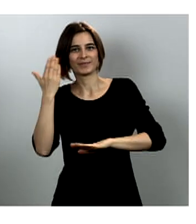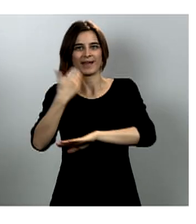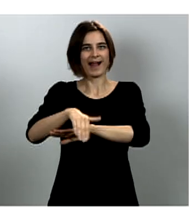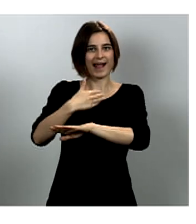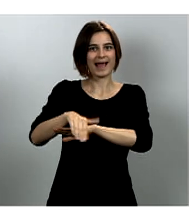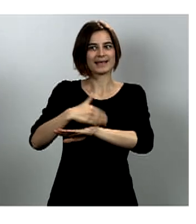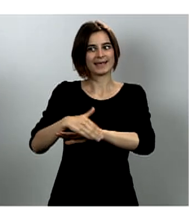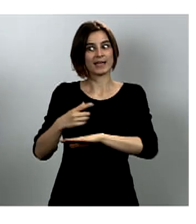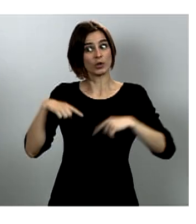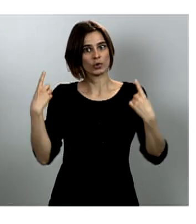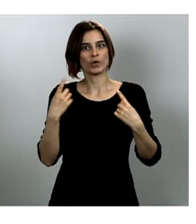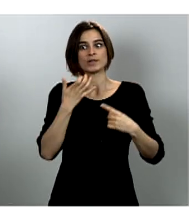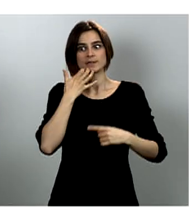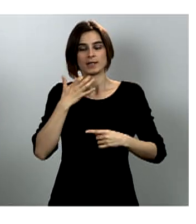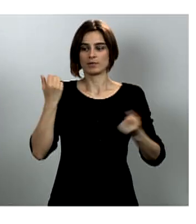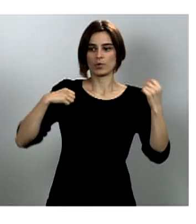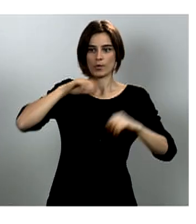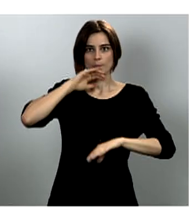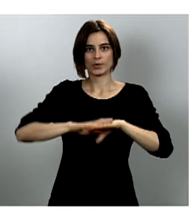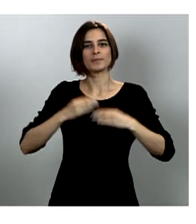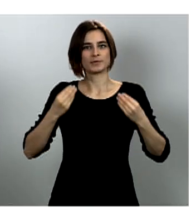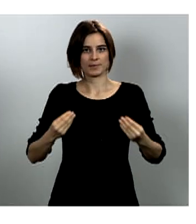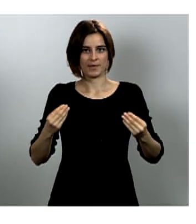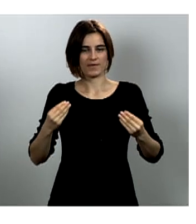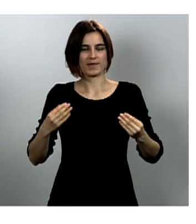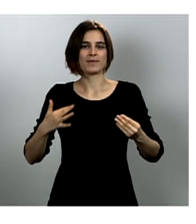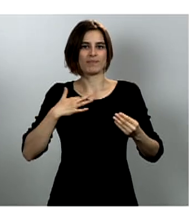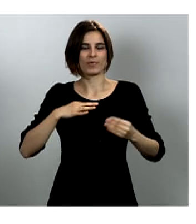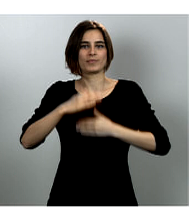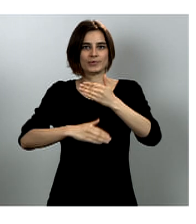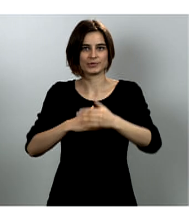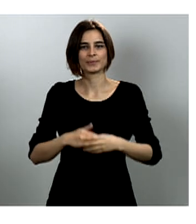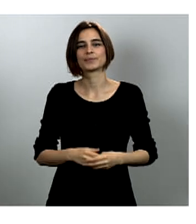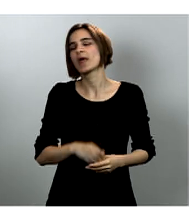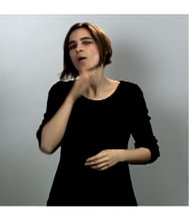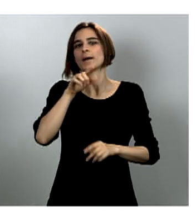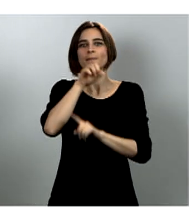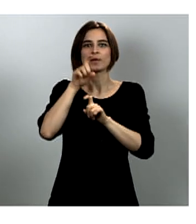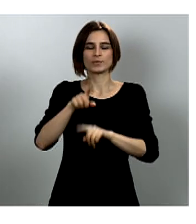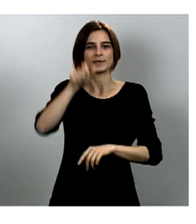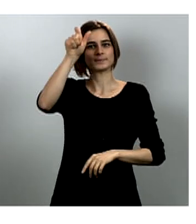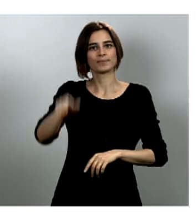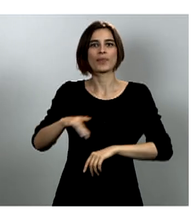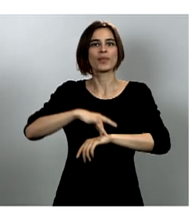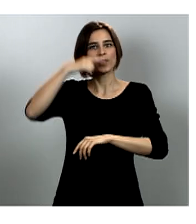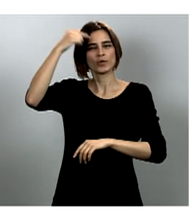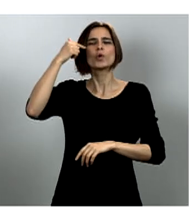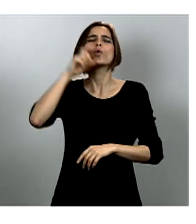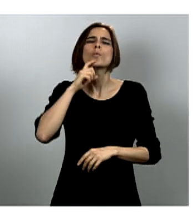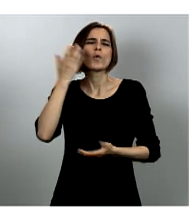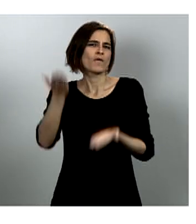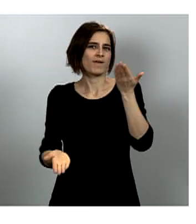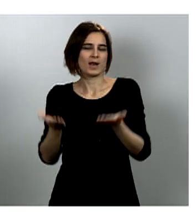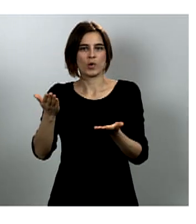Vamos allá. Doctor, le pregunta ETV cómo valora más de 1.000 contagios en un día en Madrid. ¿Van sabiendo ya